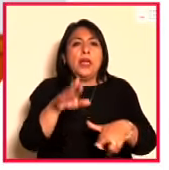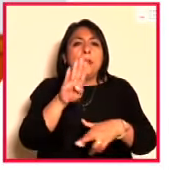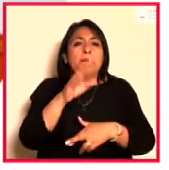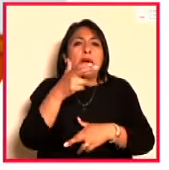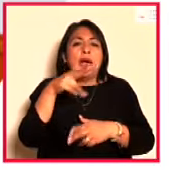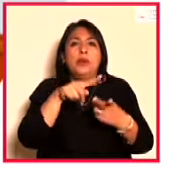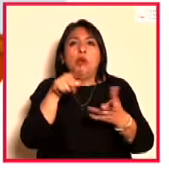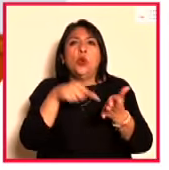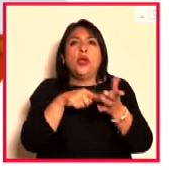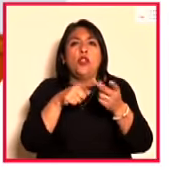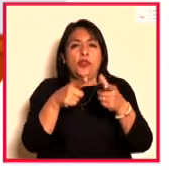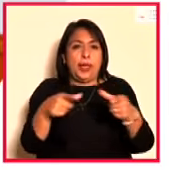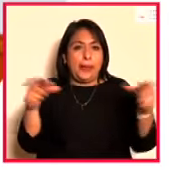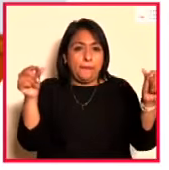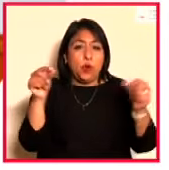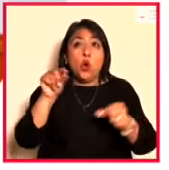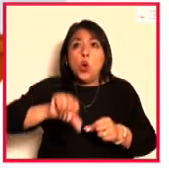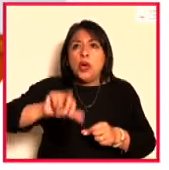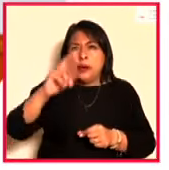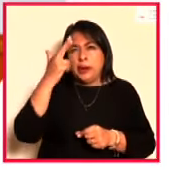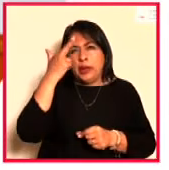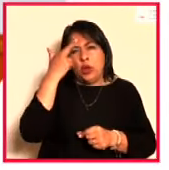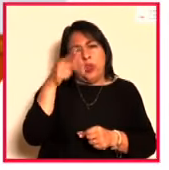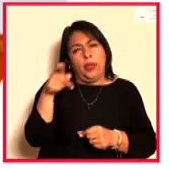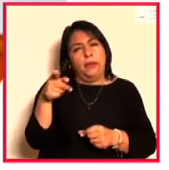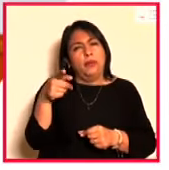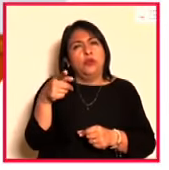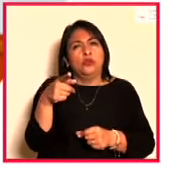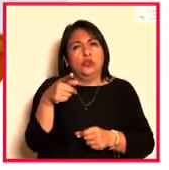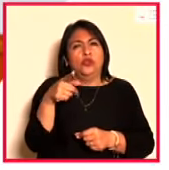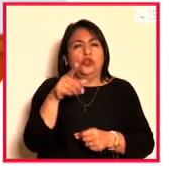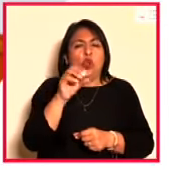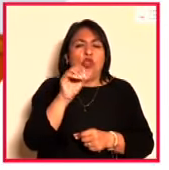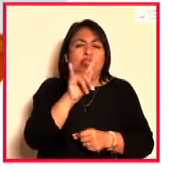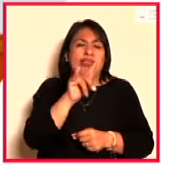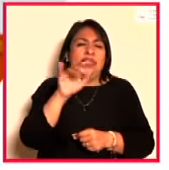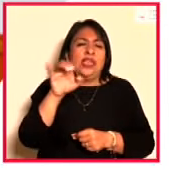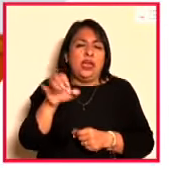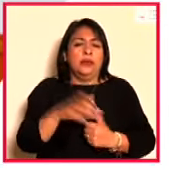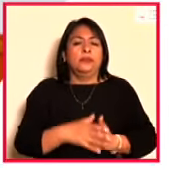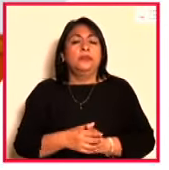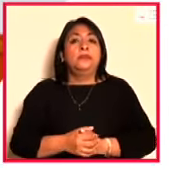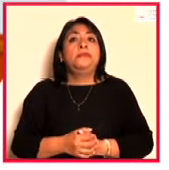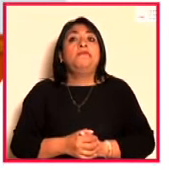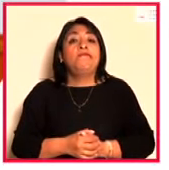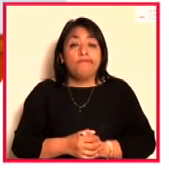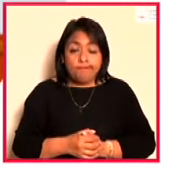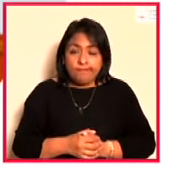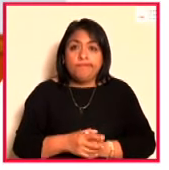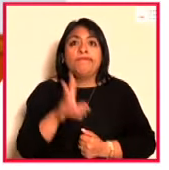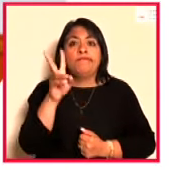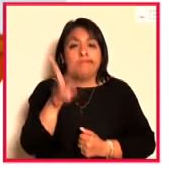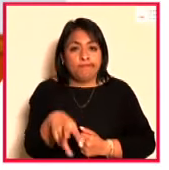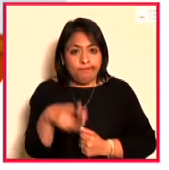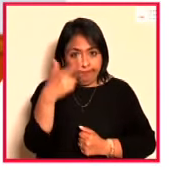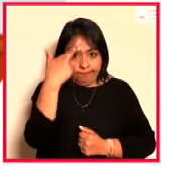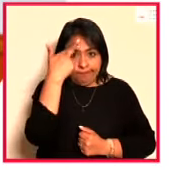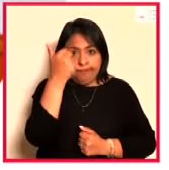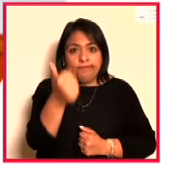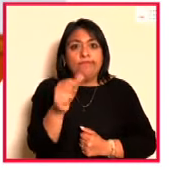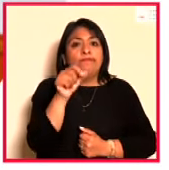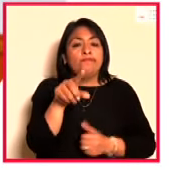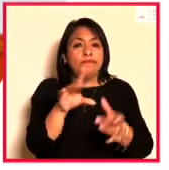recordamos al maestro con cariño, Sidney Poitier, mi querida Laura. Efectivamente, y bueno, también comentemos que hoy